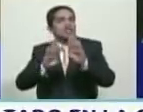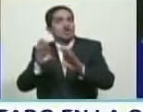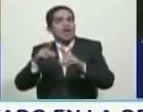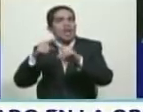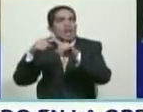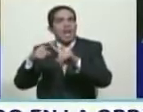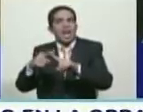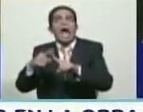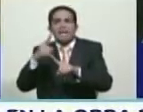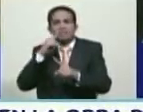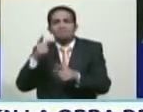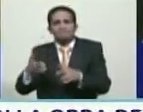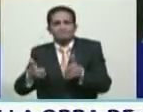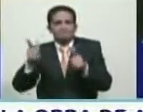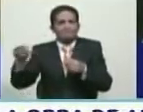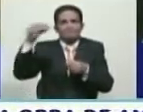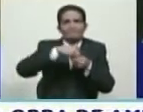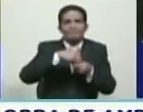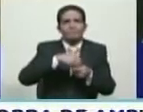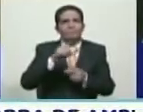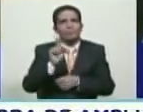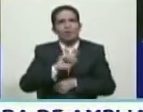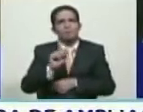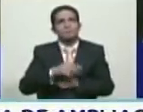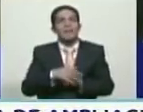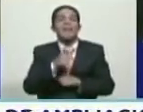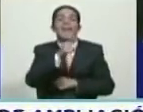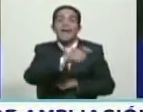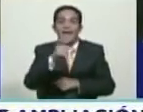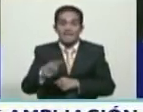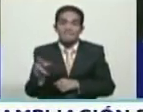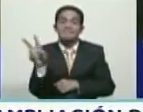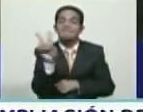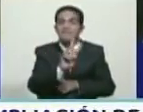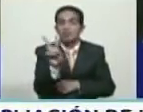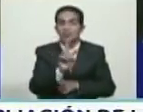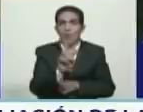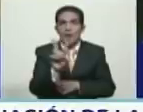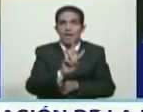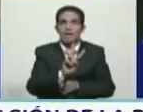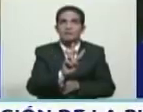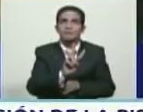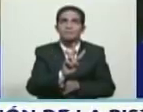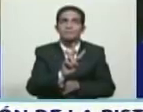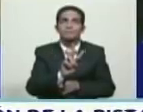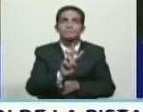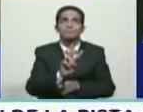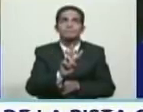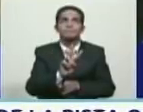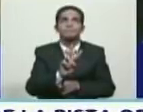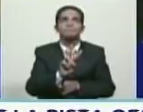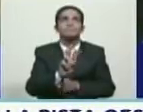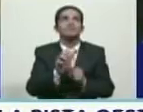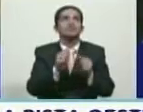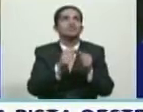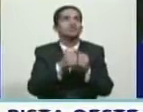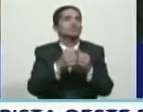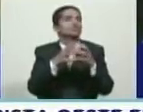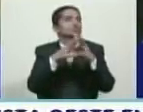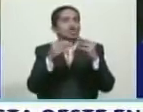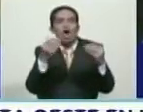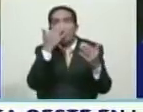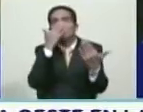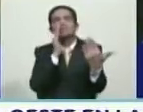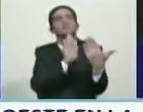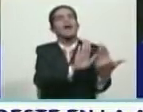derecho a intervenir. The people of Venezuela, el pueblo de Venezuela, with all their challenges,